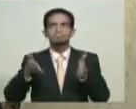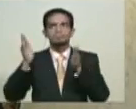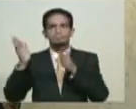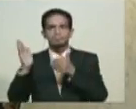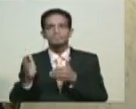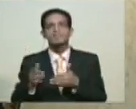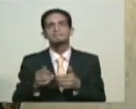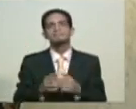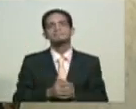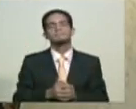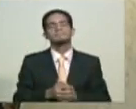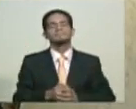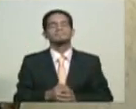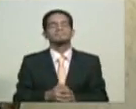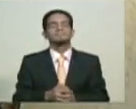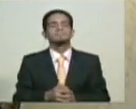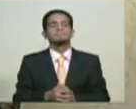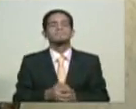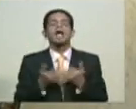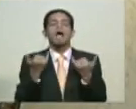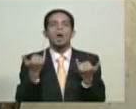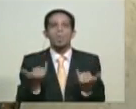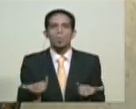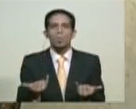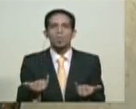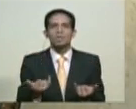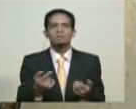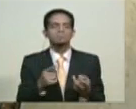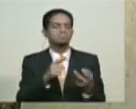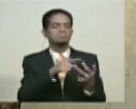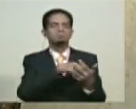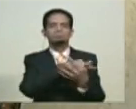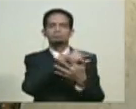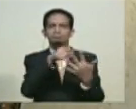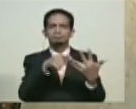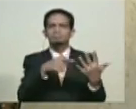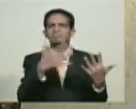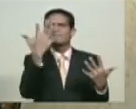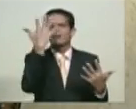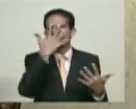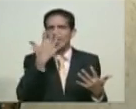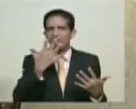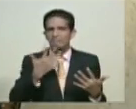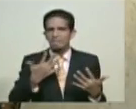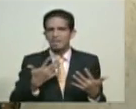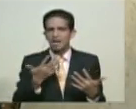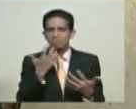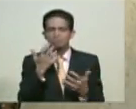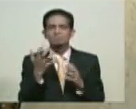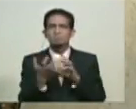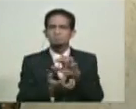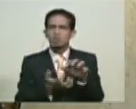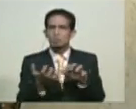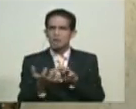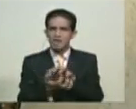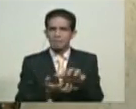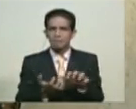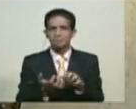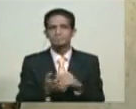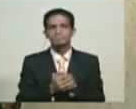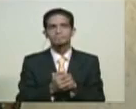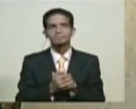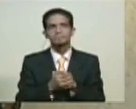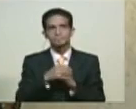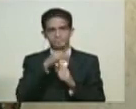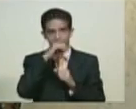general. Ahora, las características de estas crisis es otra. Claro que hemos tenido el periodo más largo de la